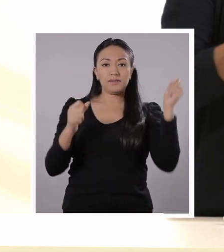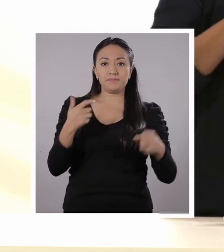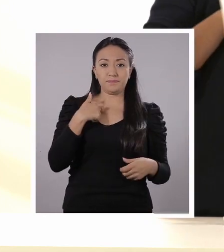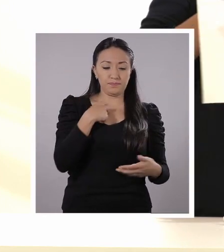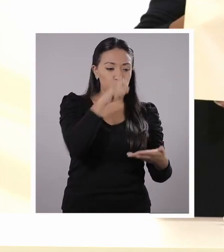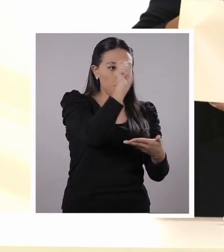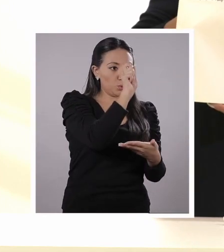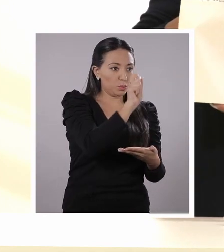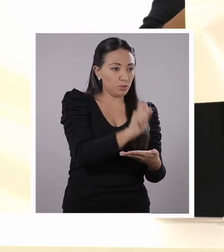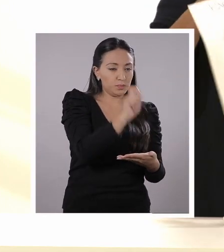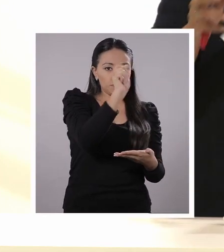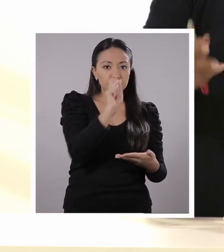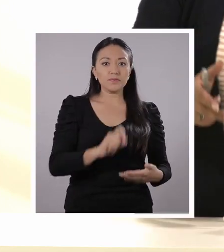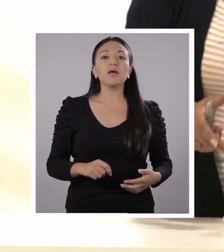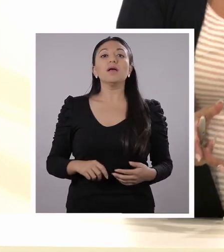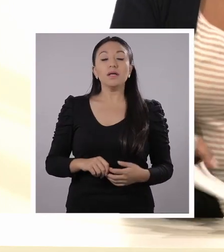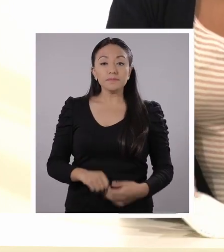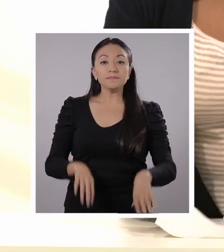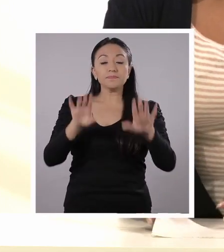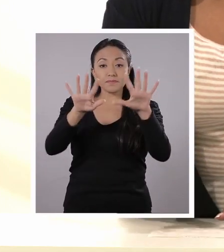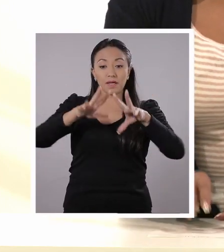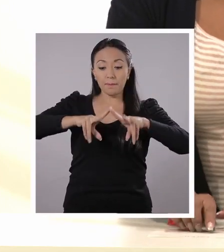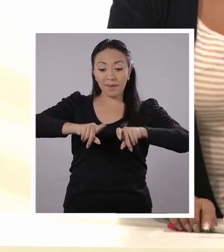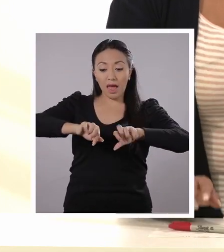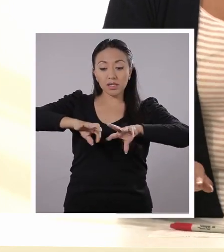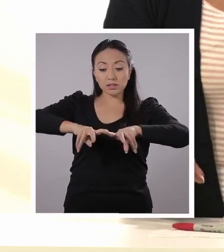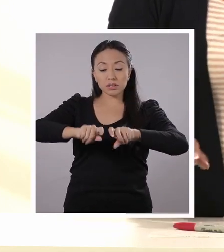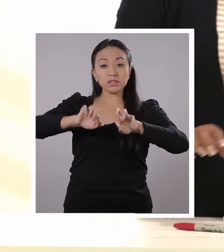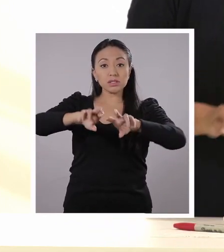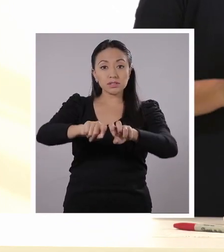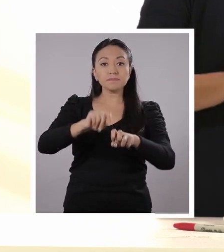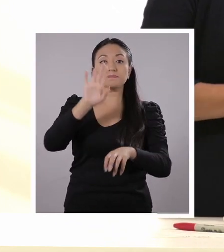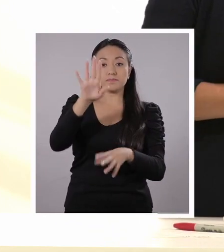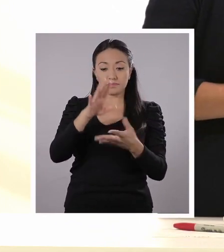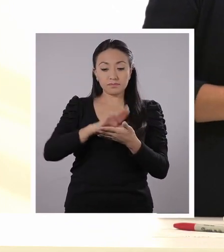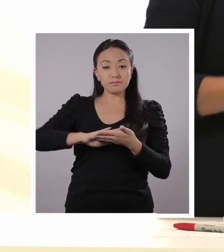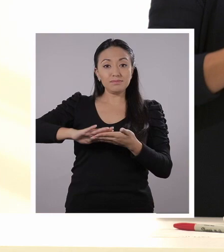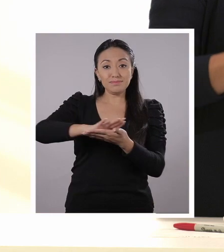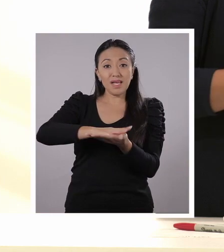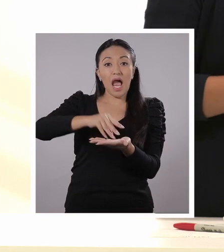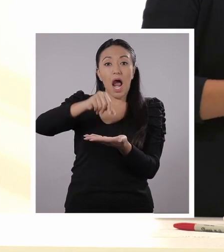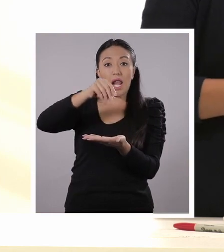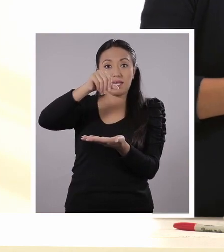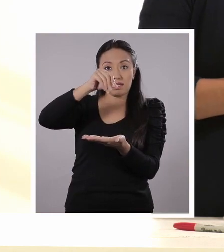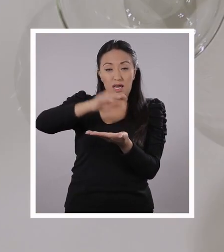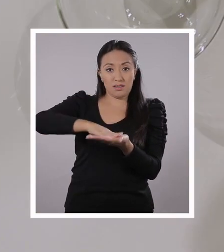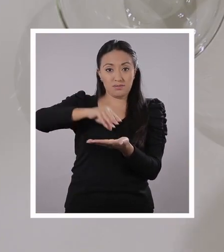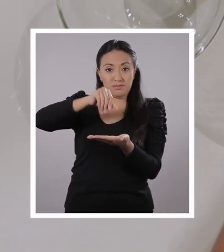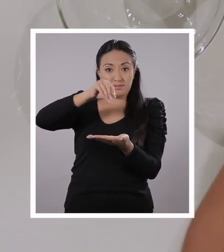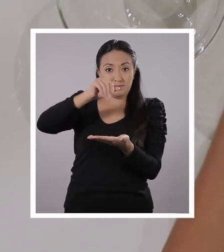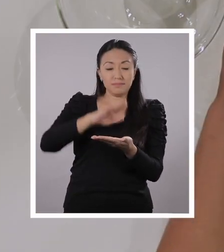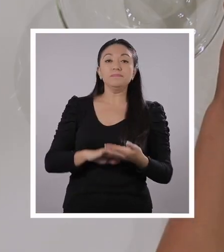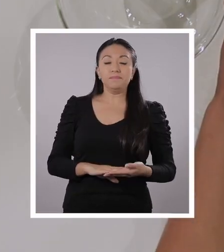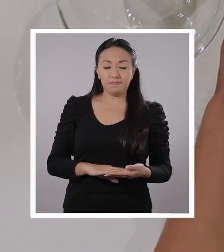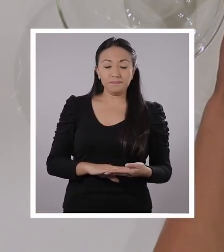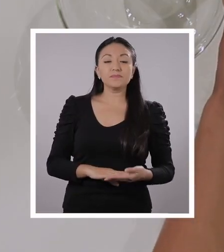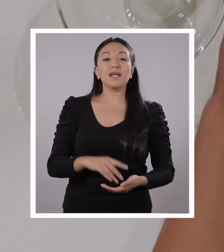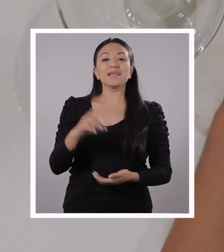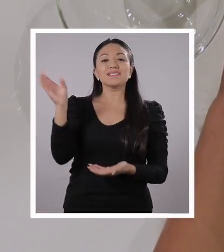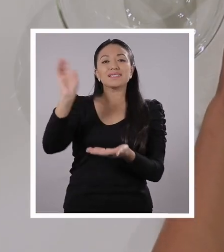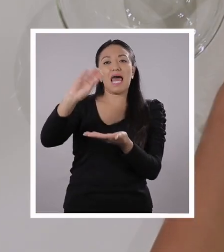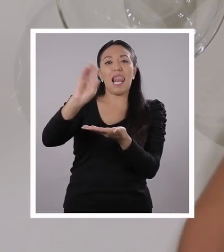encargada de registrar nuestro puntaje. Muy y bien. Empezamos. Para hacer la plastilina necesitamos harina. Harina.